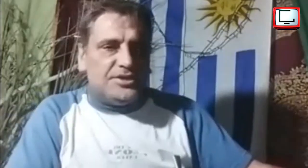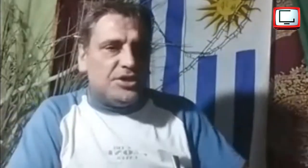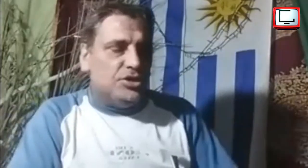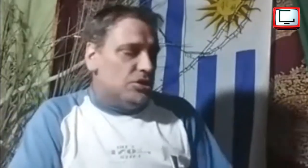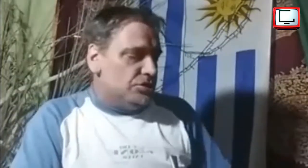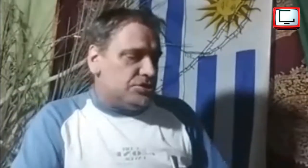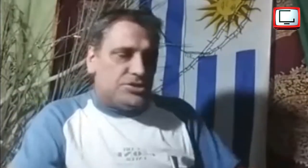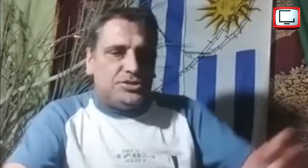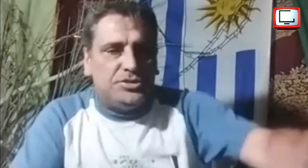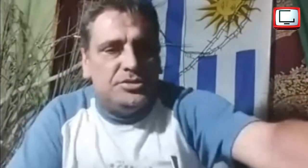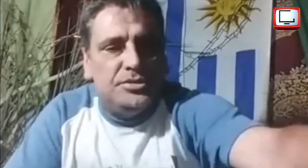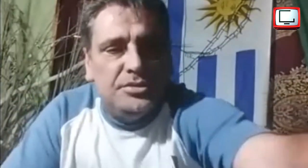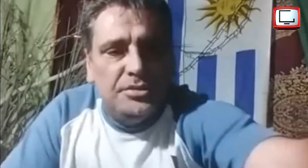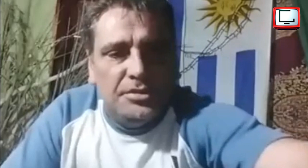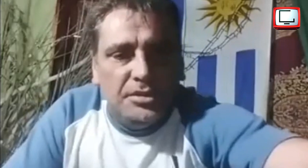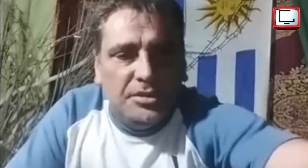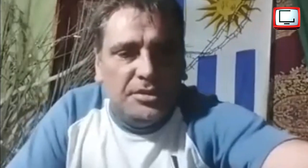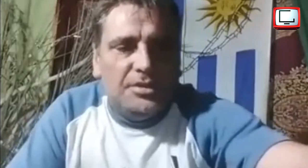Buenas tardes a todos